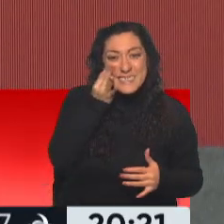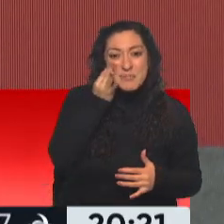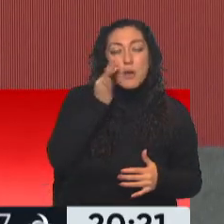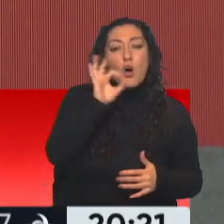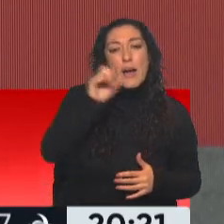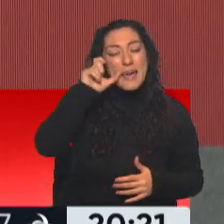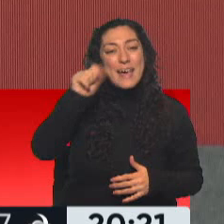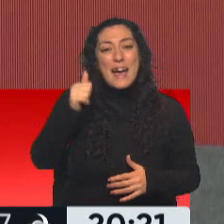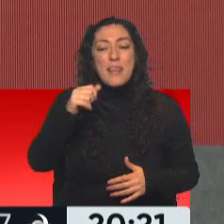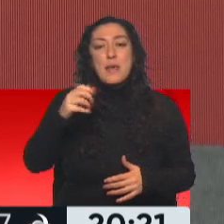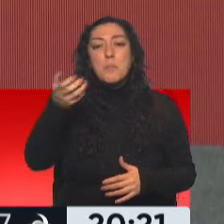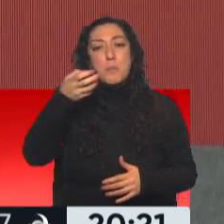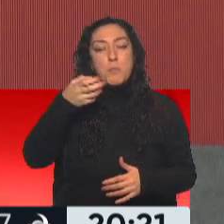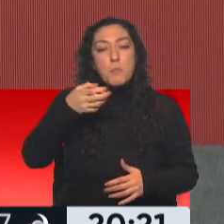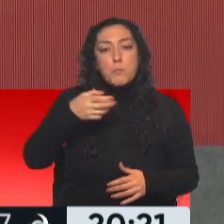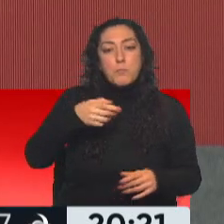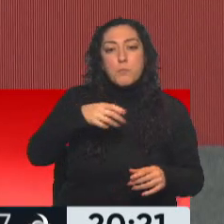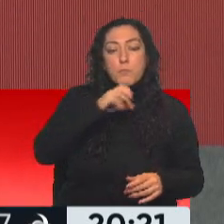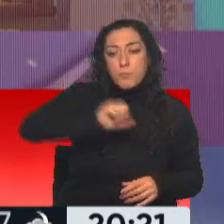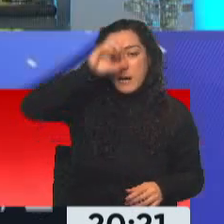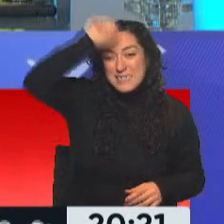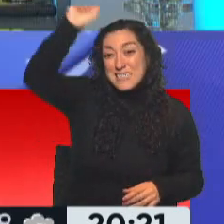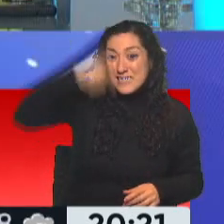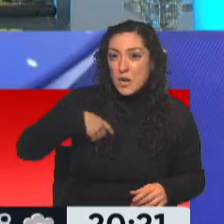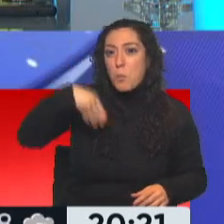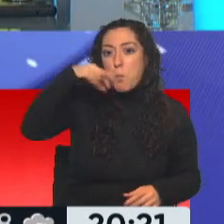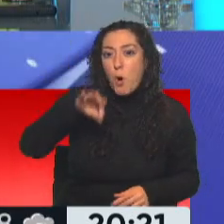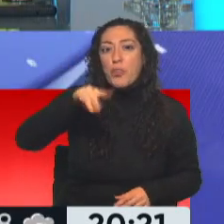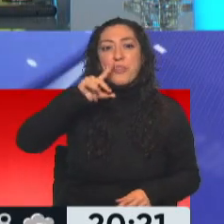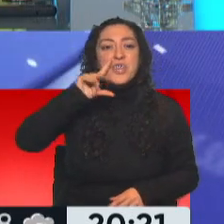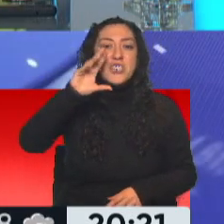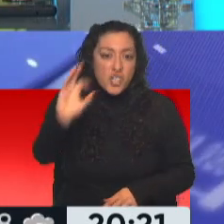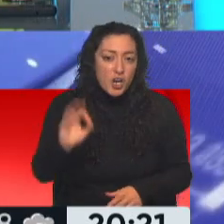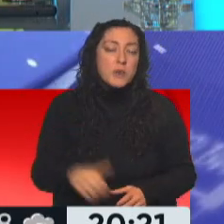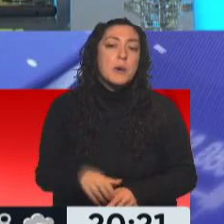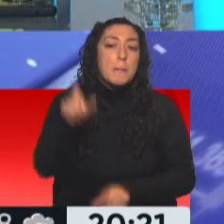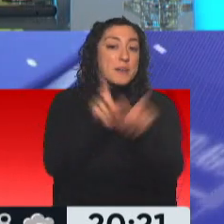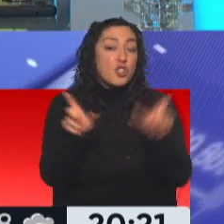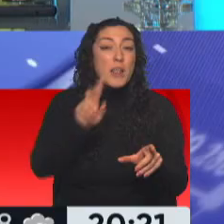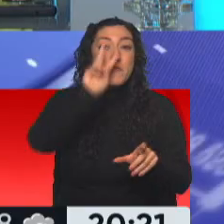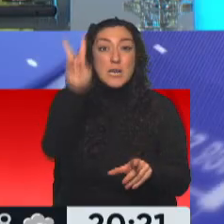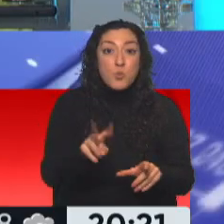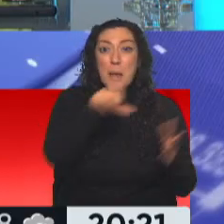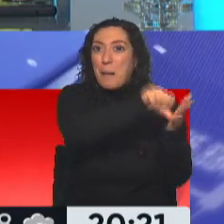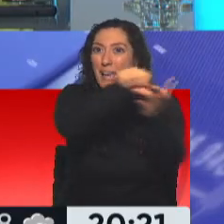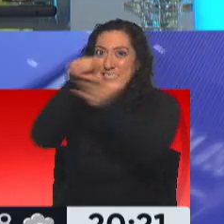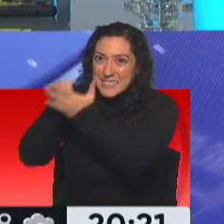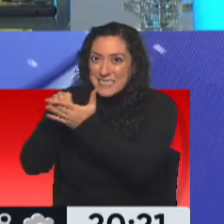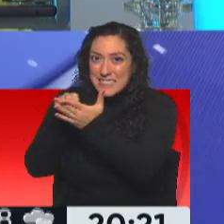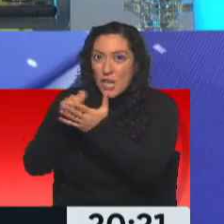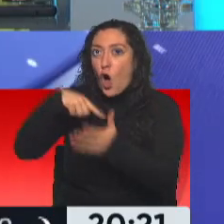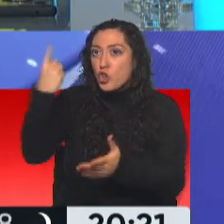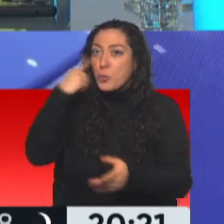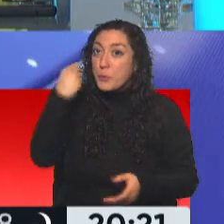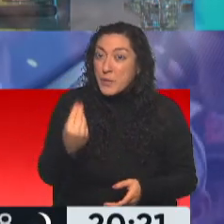OEA de Diana Mondino, pero antes tu palabra, a ver. Sí, una cuestión muy breve, lo que planteaba de los venezolanos que están fuera del país. Esto es algo que se ve muy claro